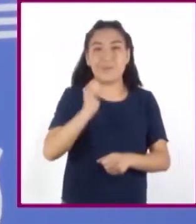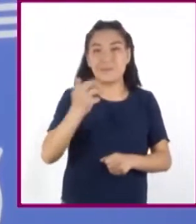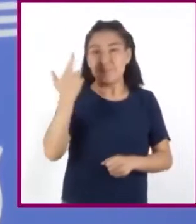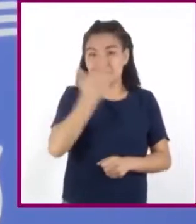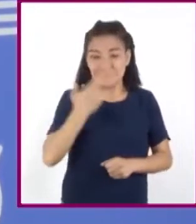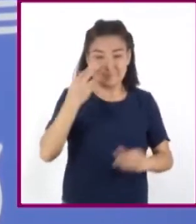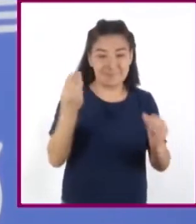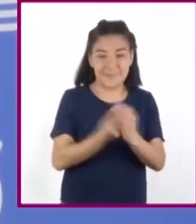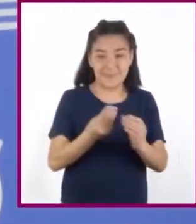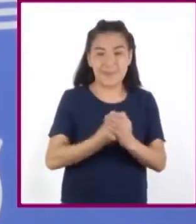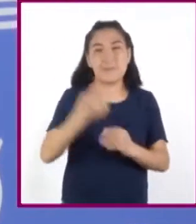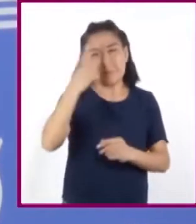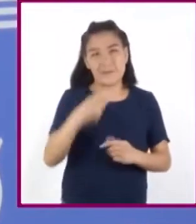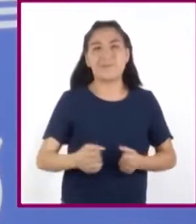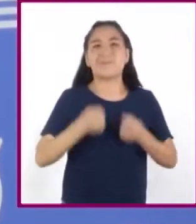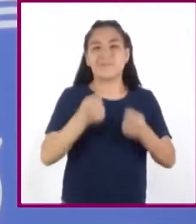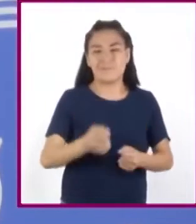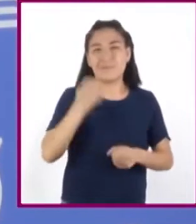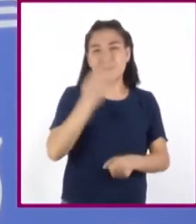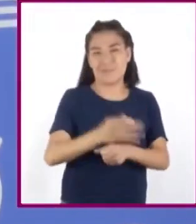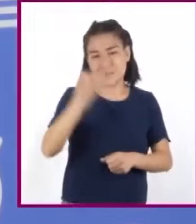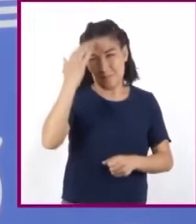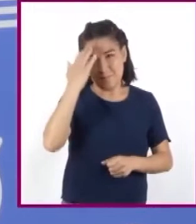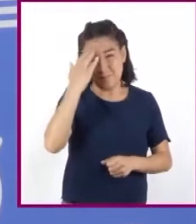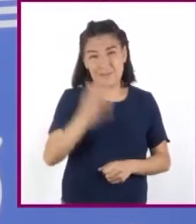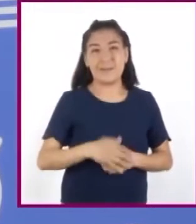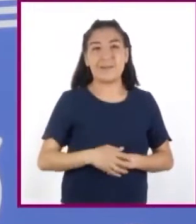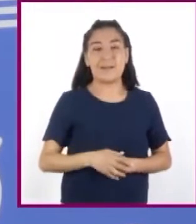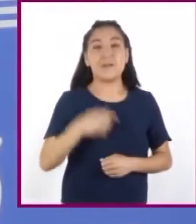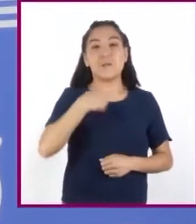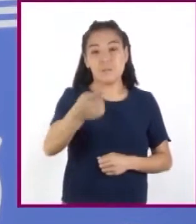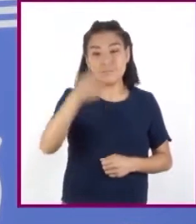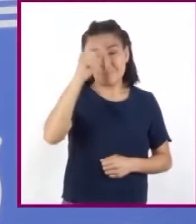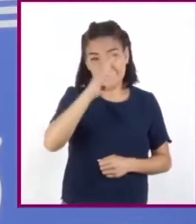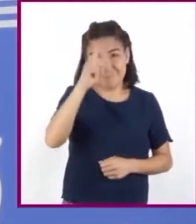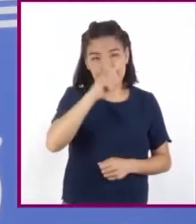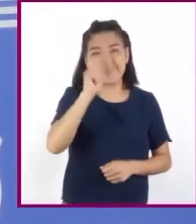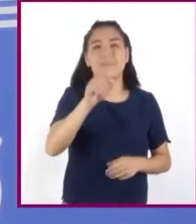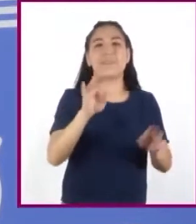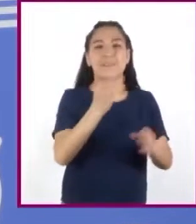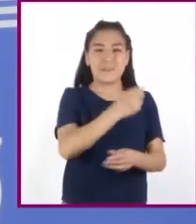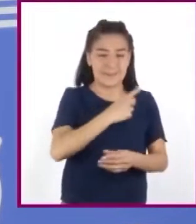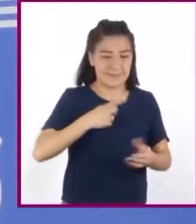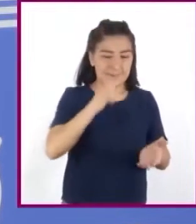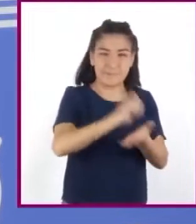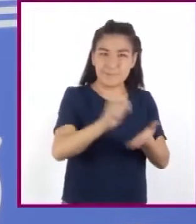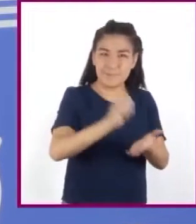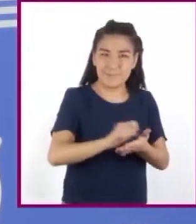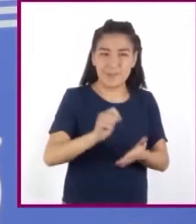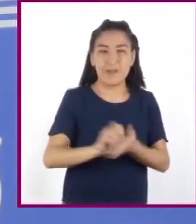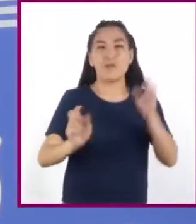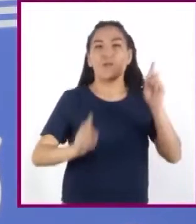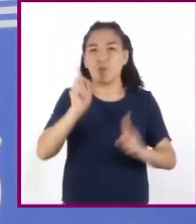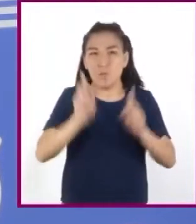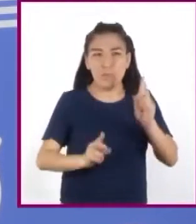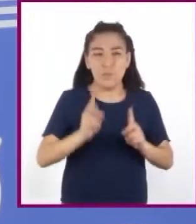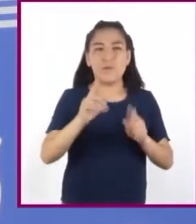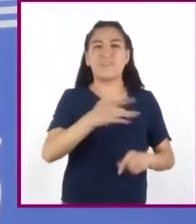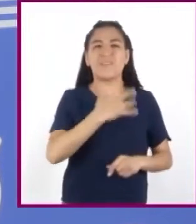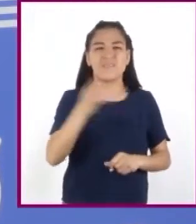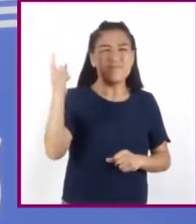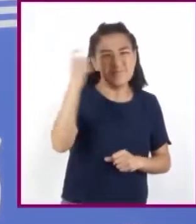sesión es para reforzar su conocimiento. Así que les recomiendo llevar un registro de las dudas, inquietudes